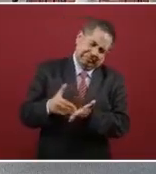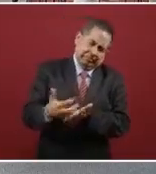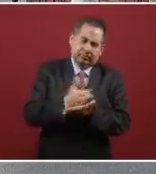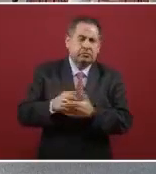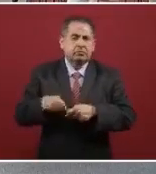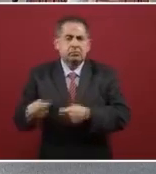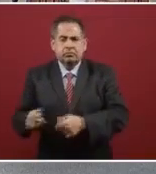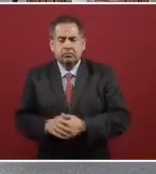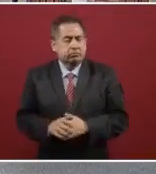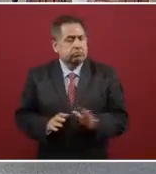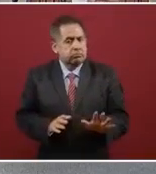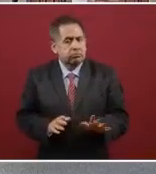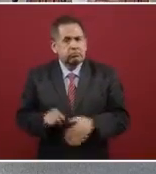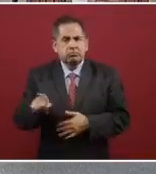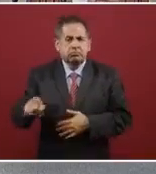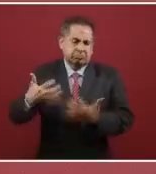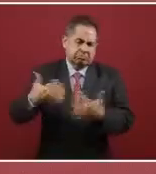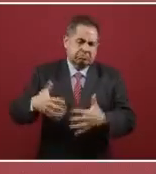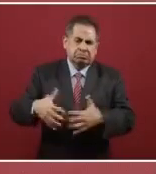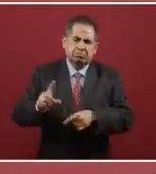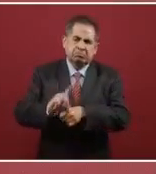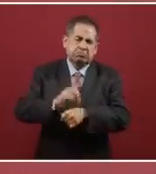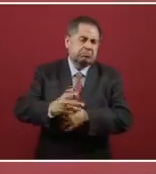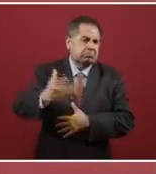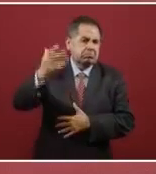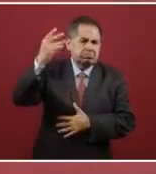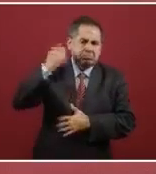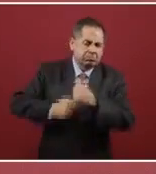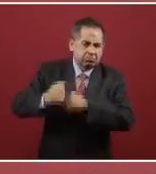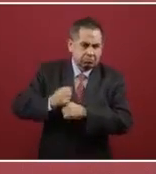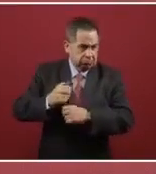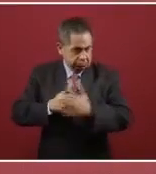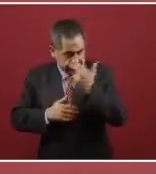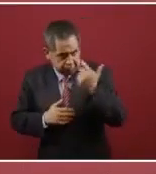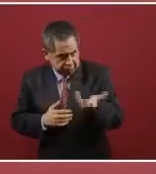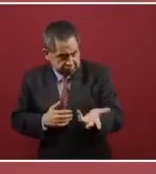Pues es una empresa que él tiene desde hace mucho tiempo. No sabía